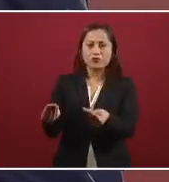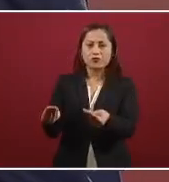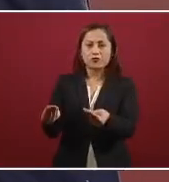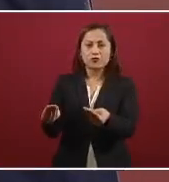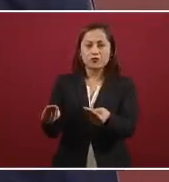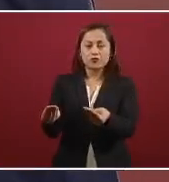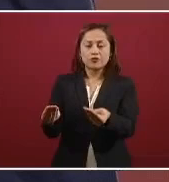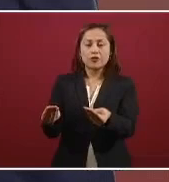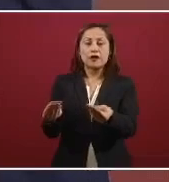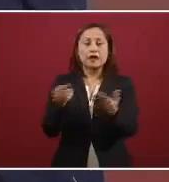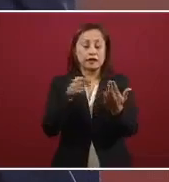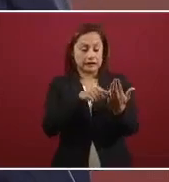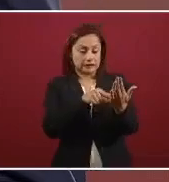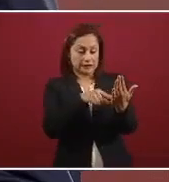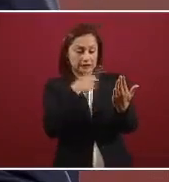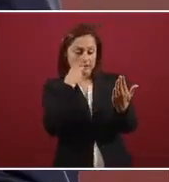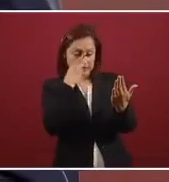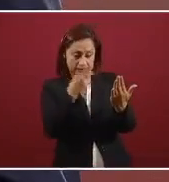debe incluir